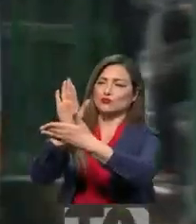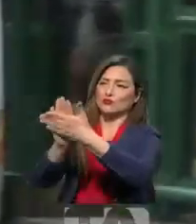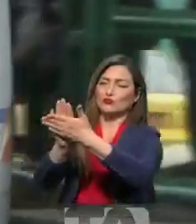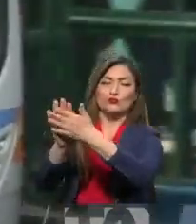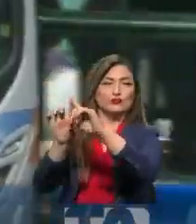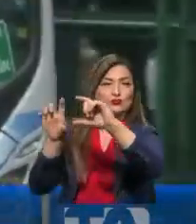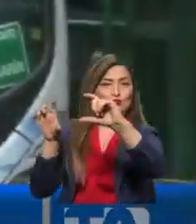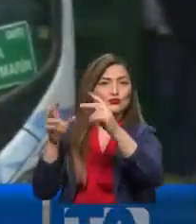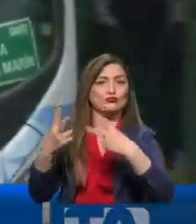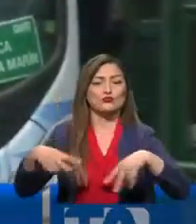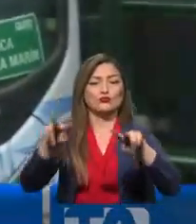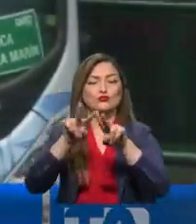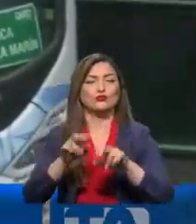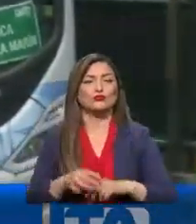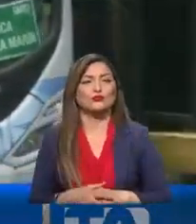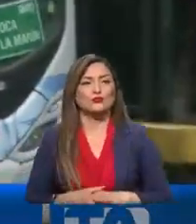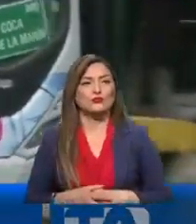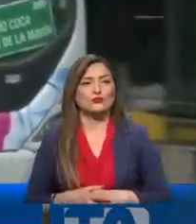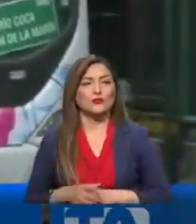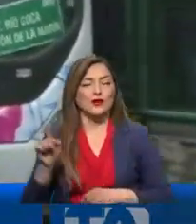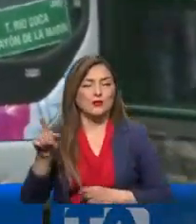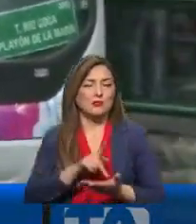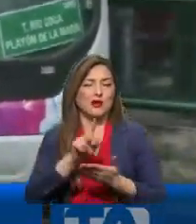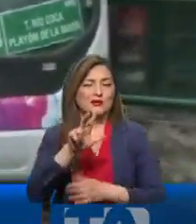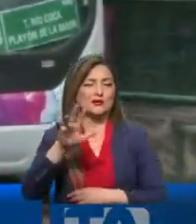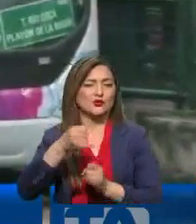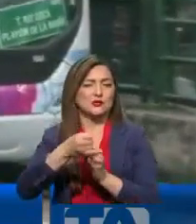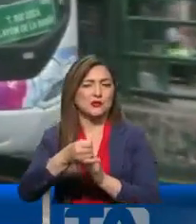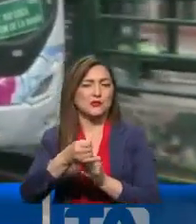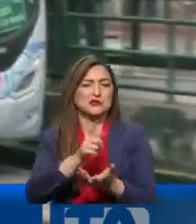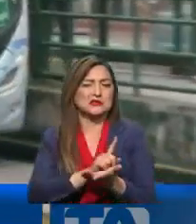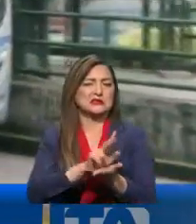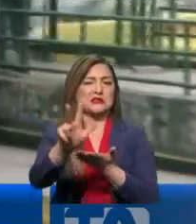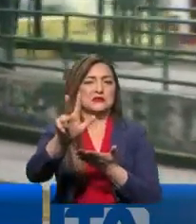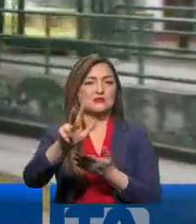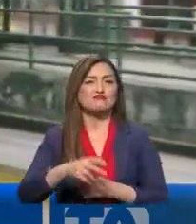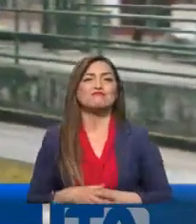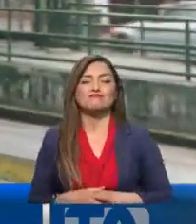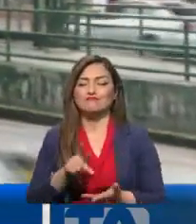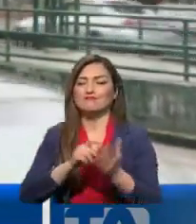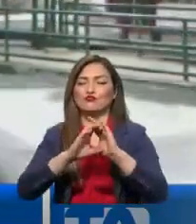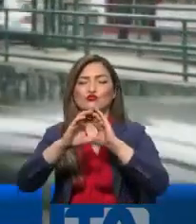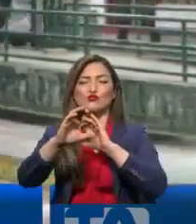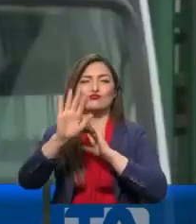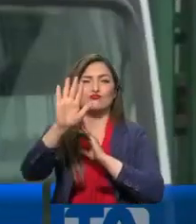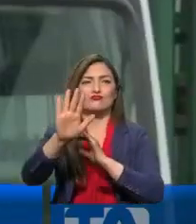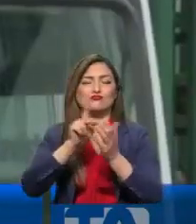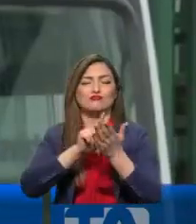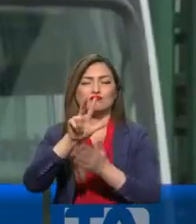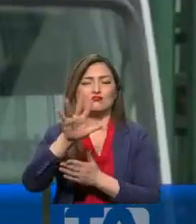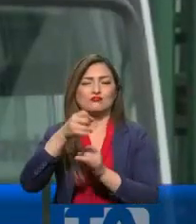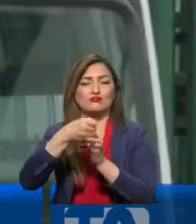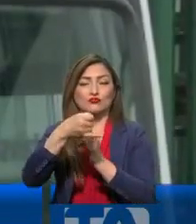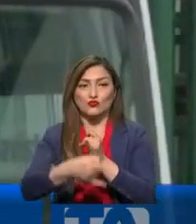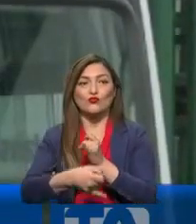al menos tendrán que pasar tres semanas para que el transporte municipal y sus alimentadores cobren 35 centavos pese a que la